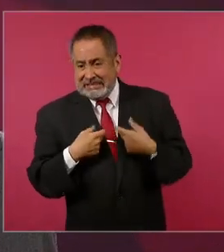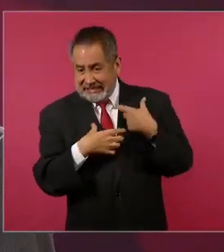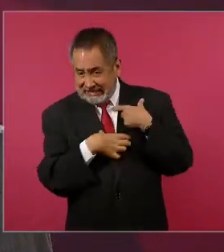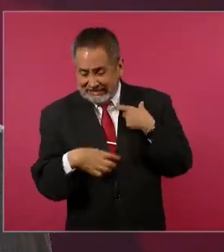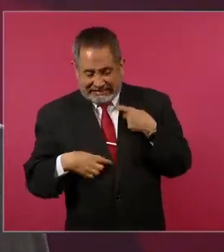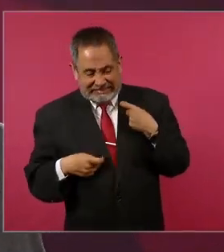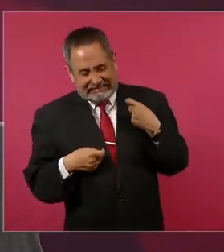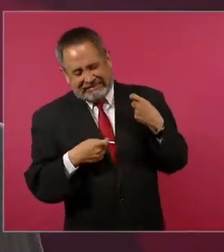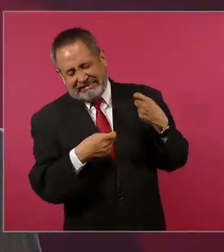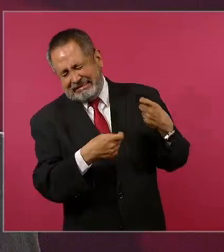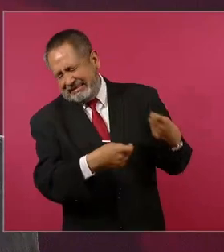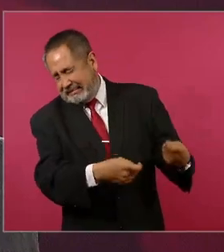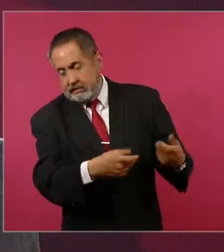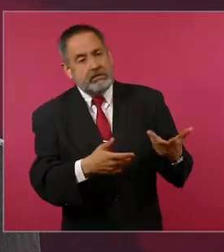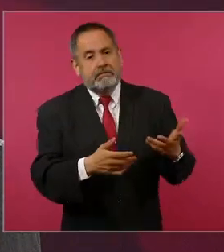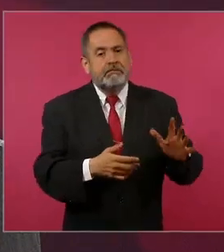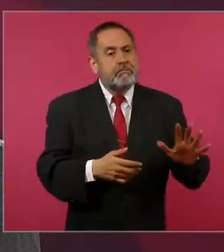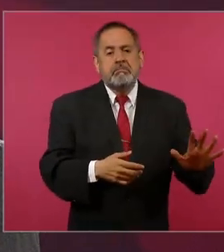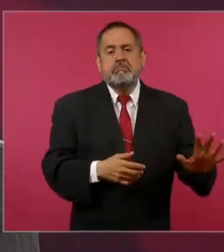que no sea honesta.